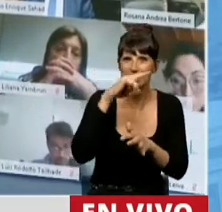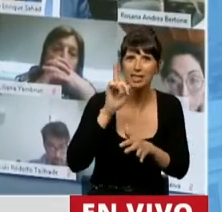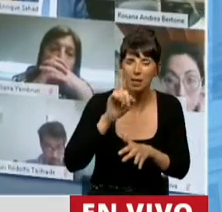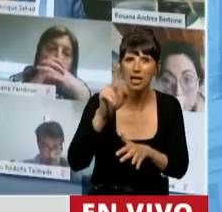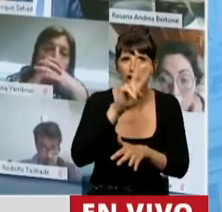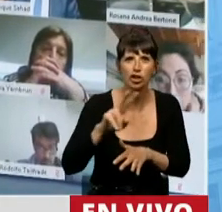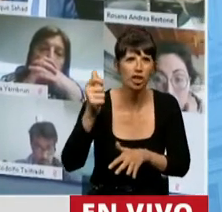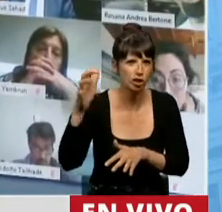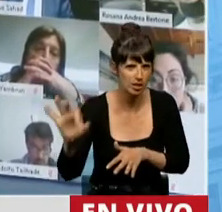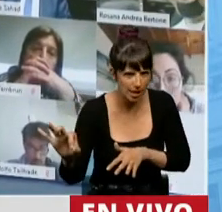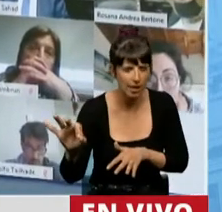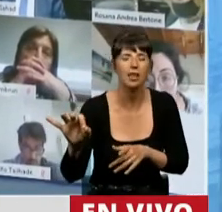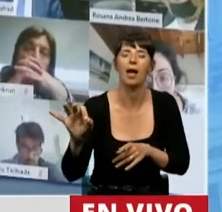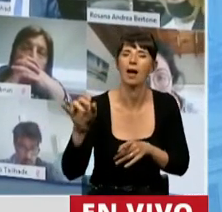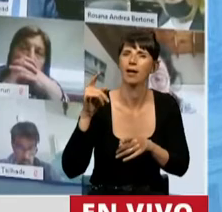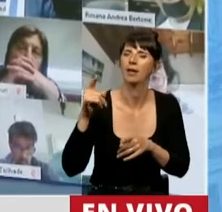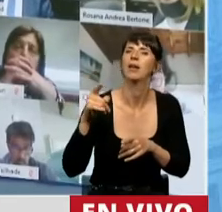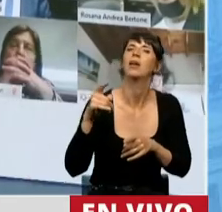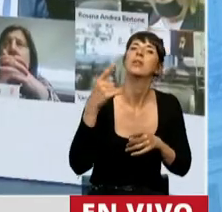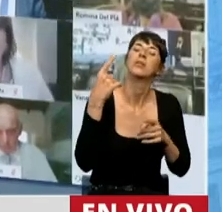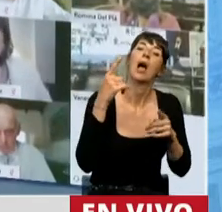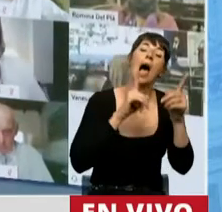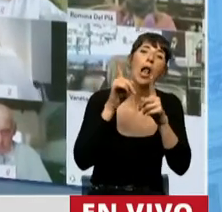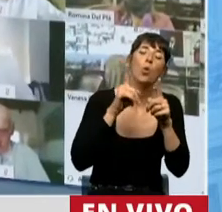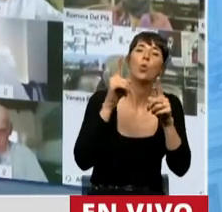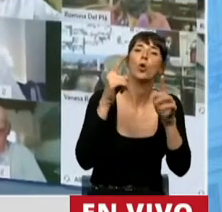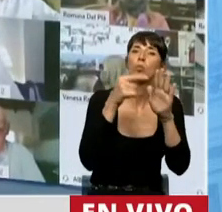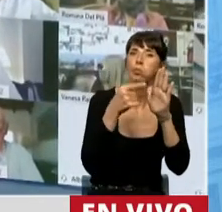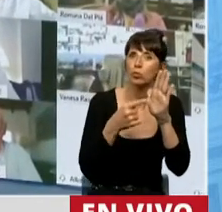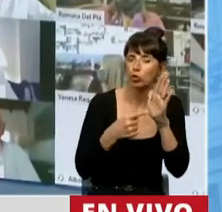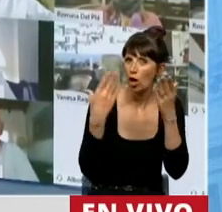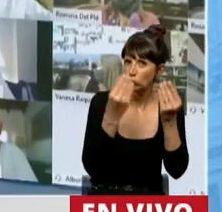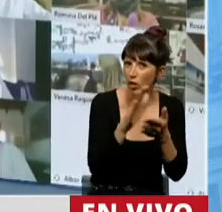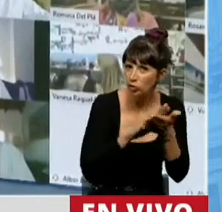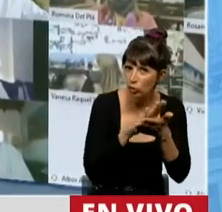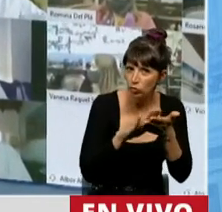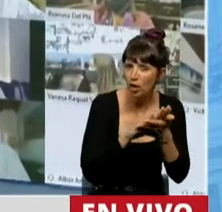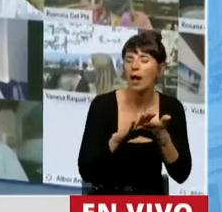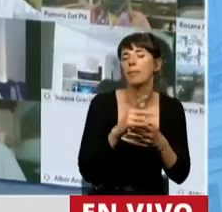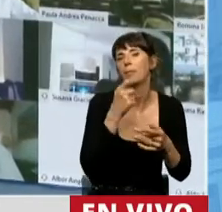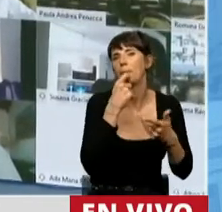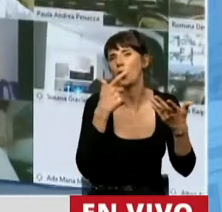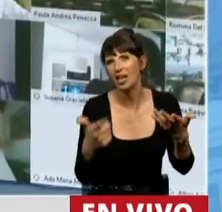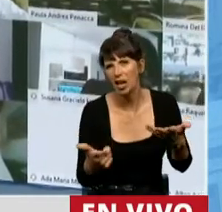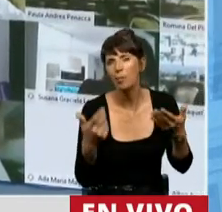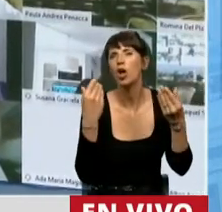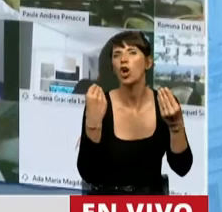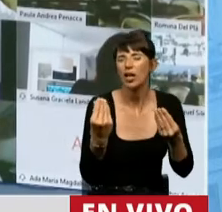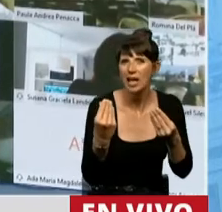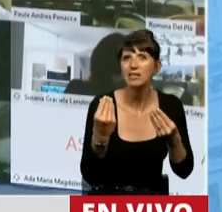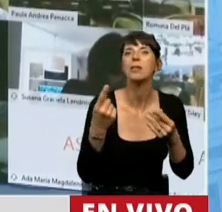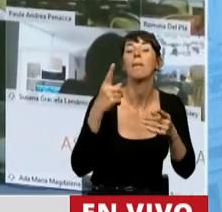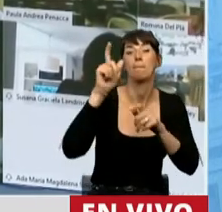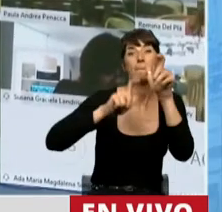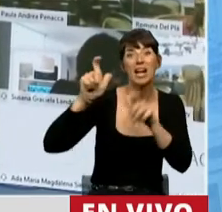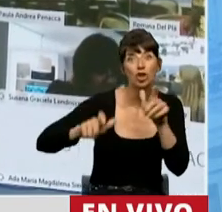27.260, no el único, digamos, pero algunos de los objetivos manifiestos y fundamentales, que era, por ejemplo, el de reducir la litigiosidad